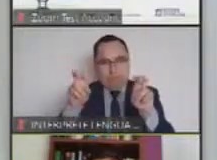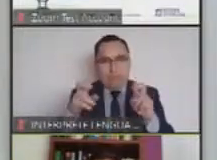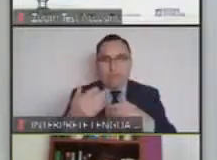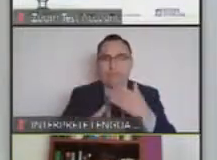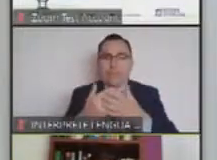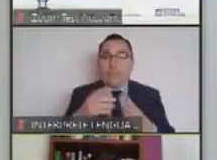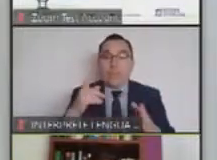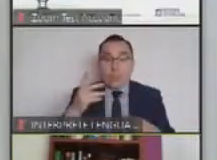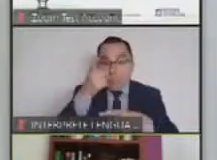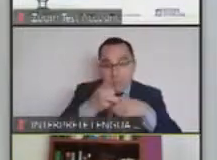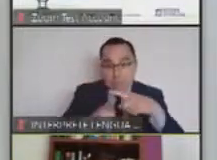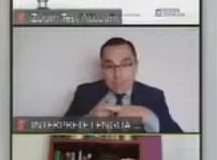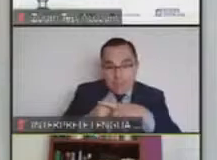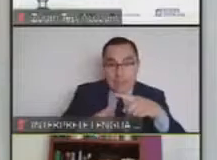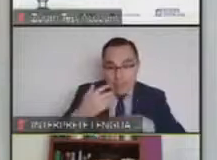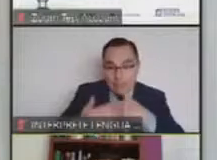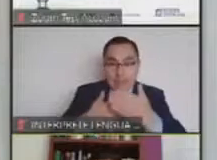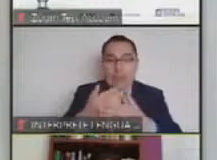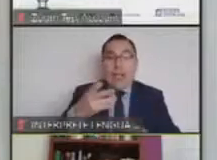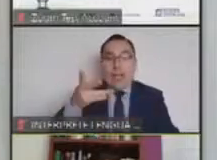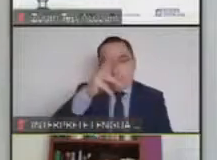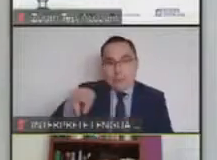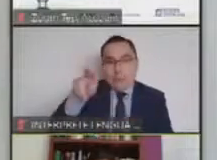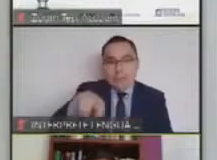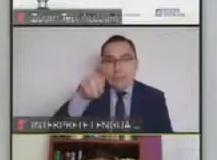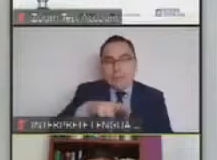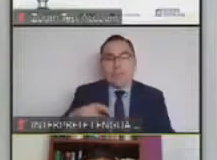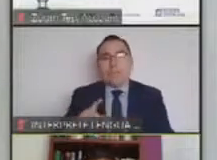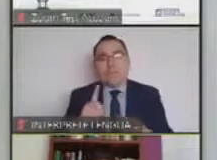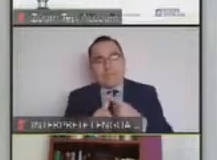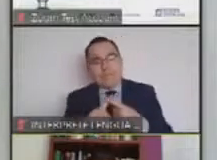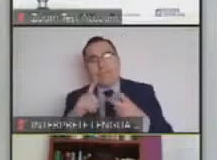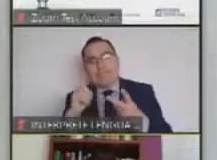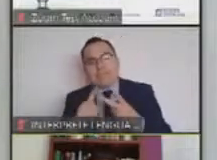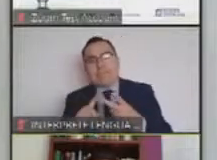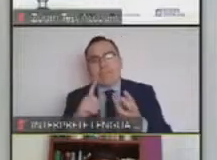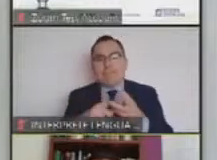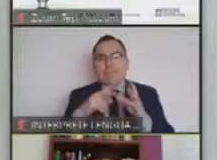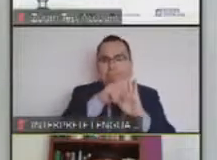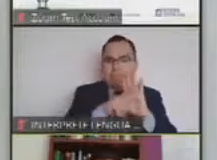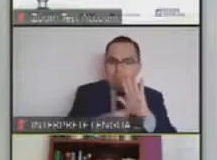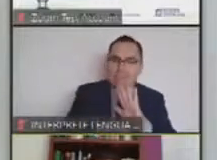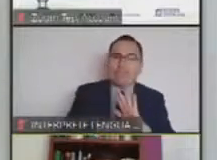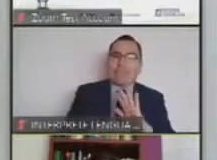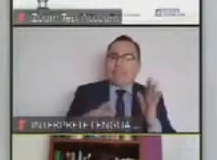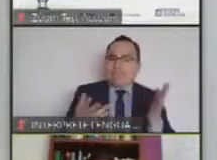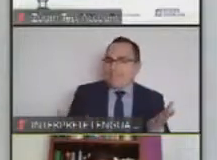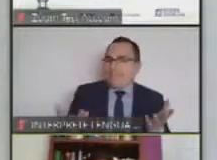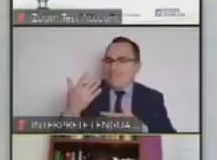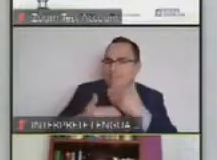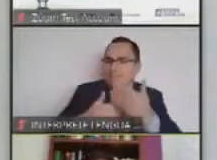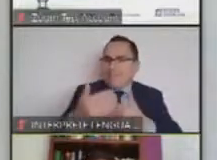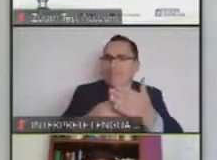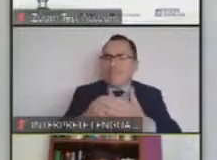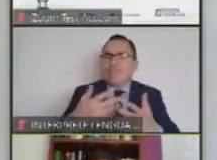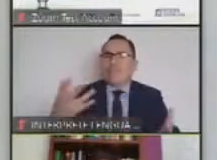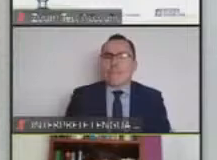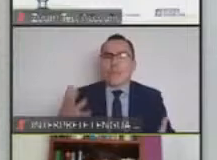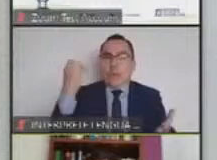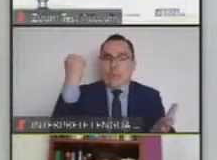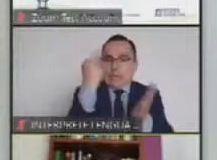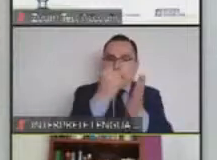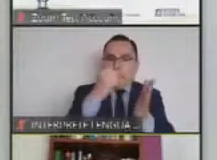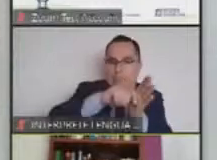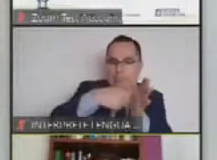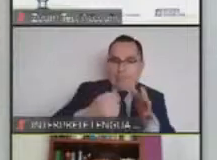su exposición, repasamos ciertos elementos de la normativa en relación a la contratación del